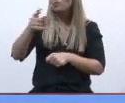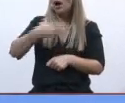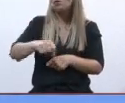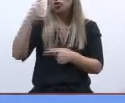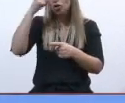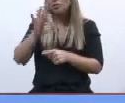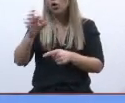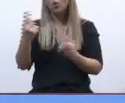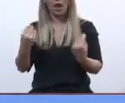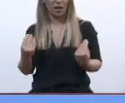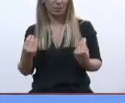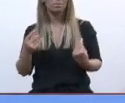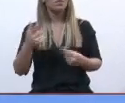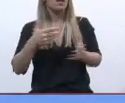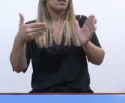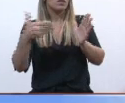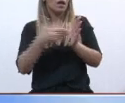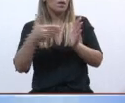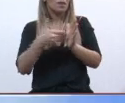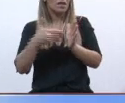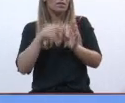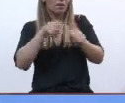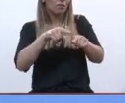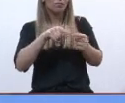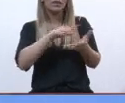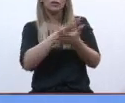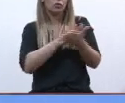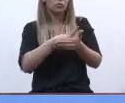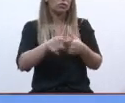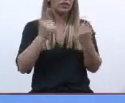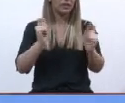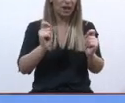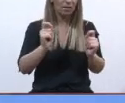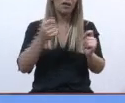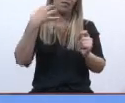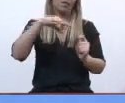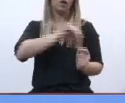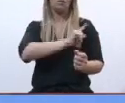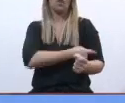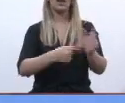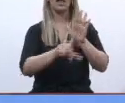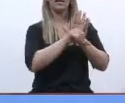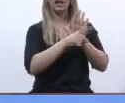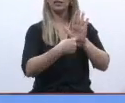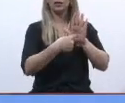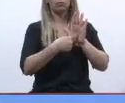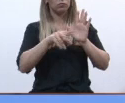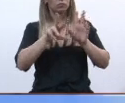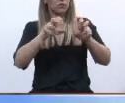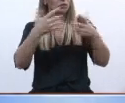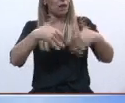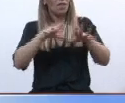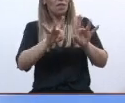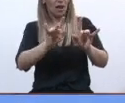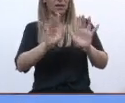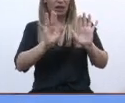él dice, respecto de quién debe resolver este tema, debe hacerlo el Poder Legislativo. Una cuestión tan delicada que ha